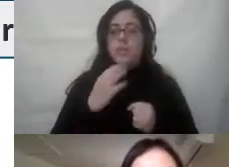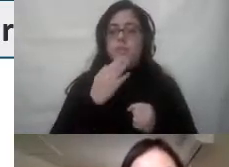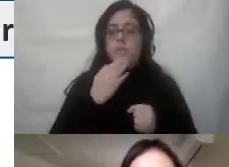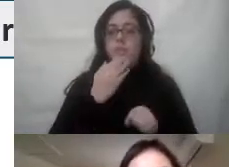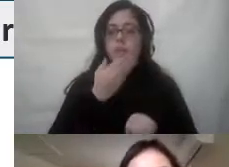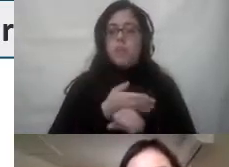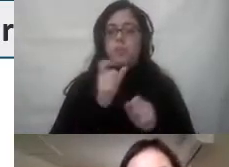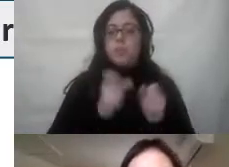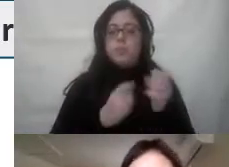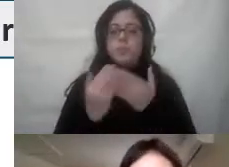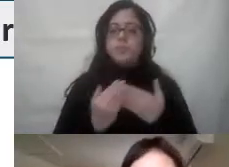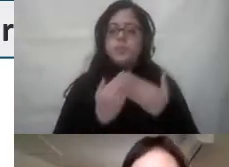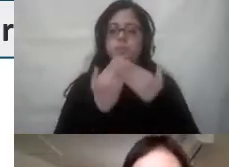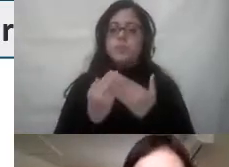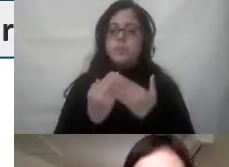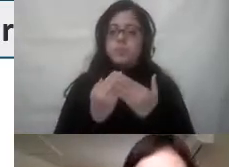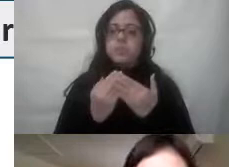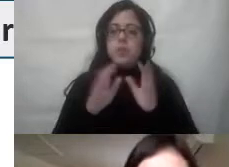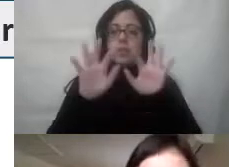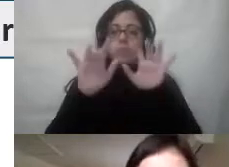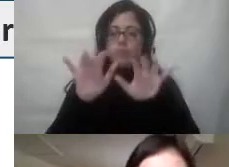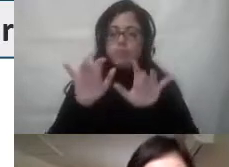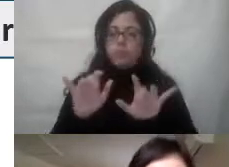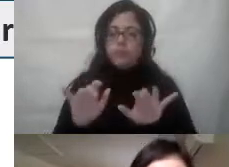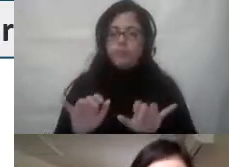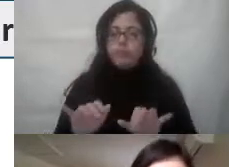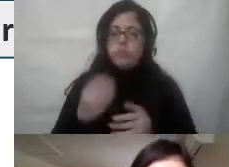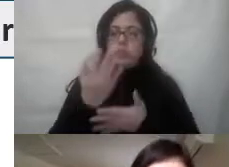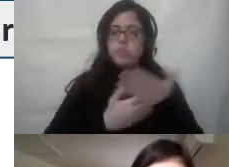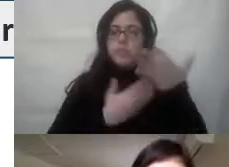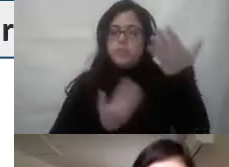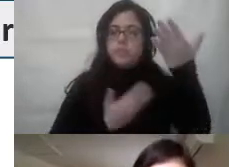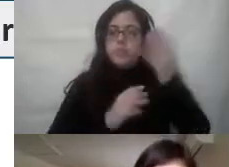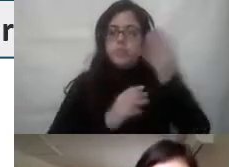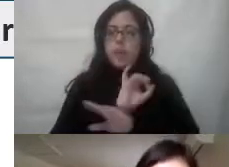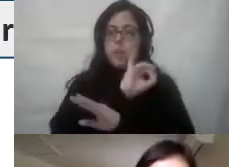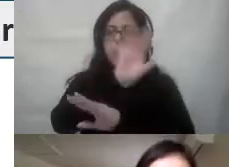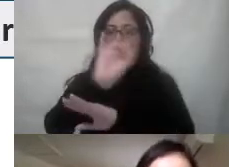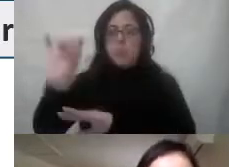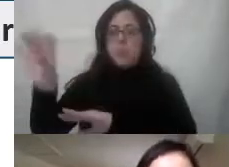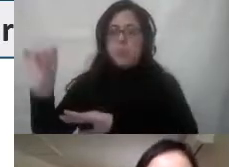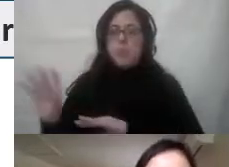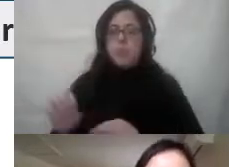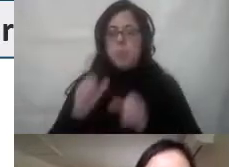escriban alguna nota o editorial, algún periódico, también lo podemos hacer.